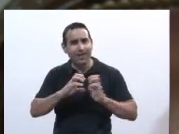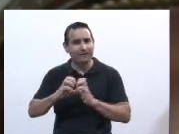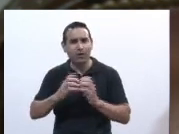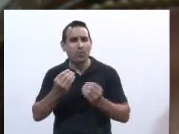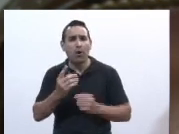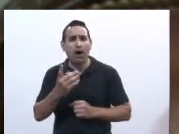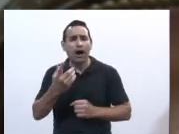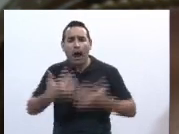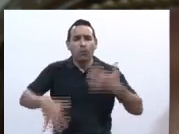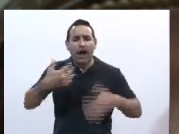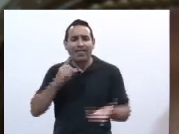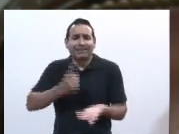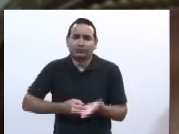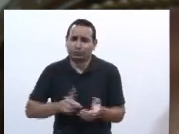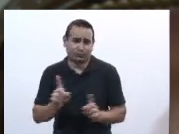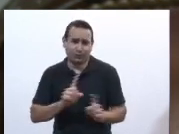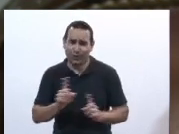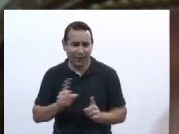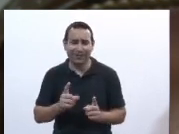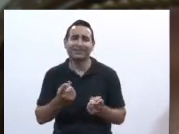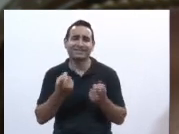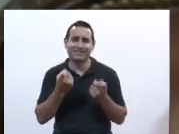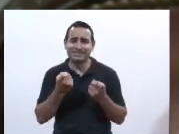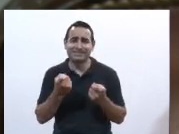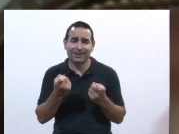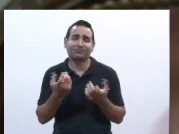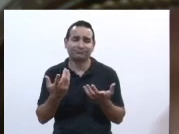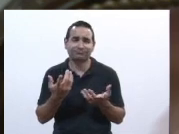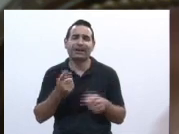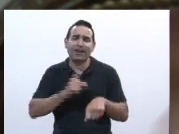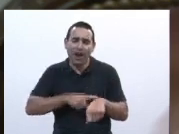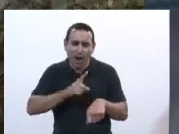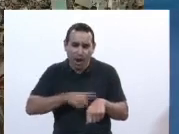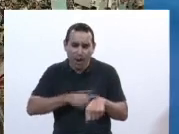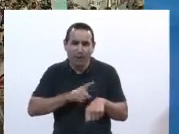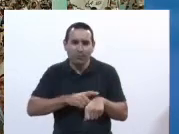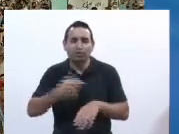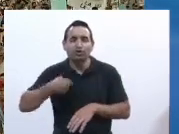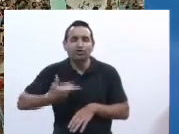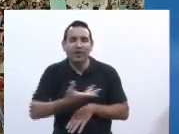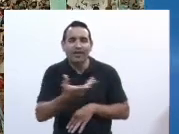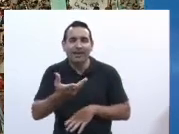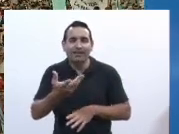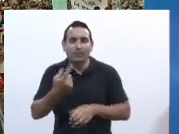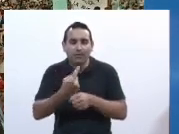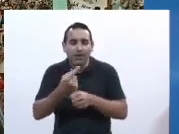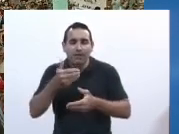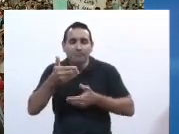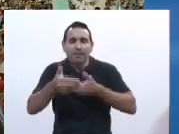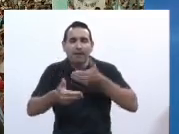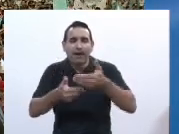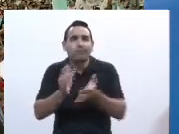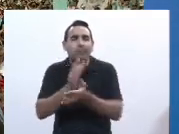de un día para el otro. Seguramente necesitan madurez social también.